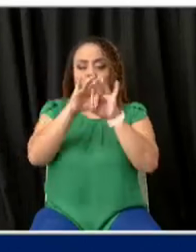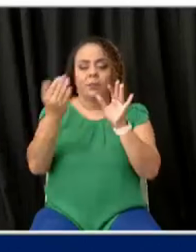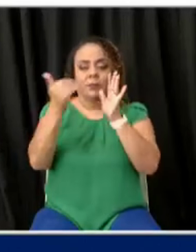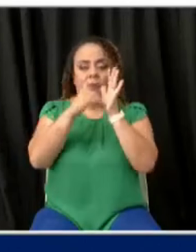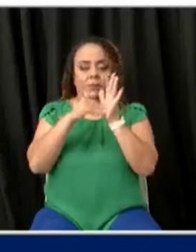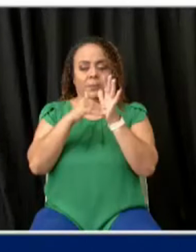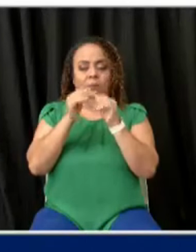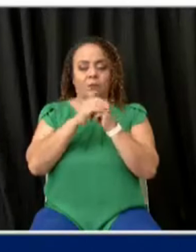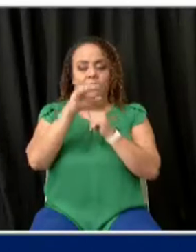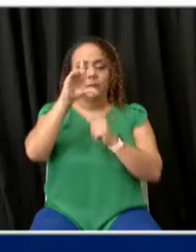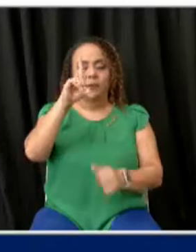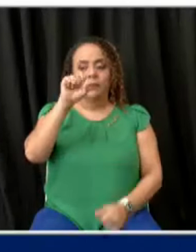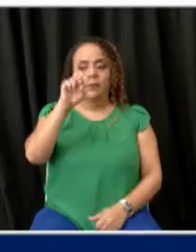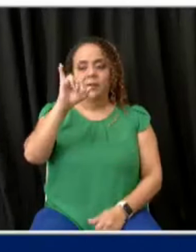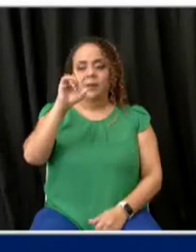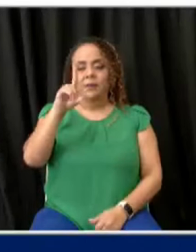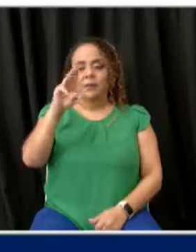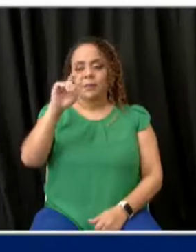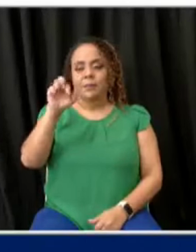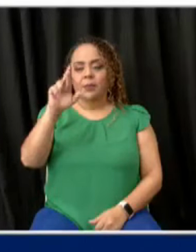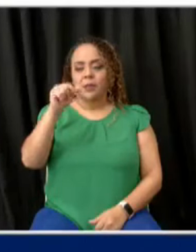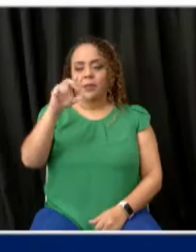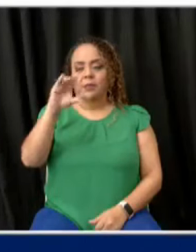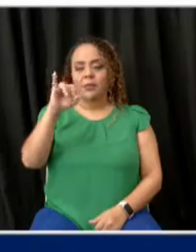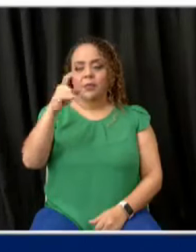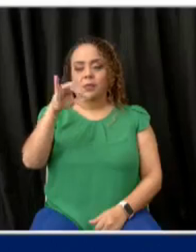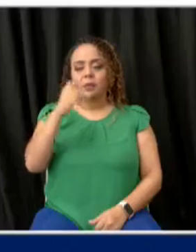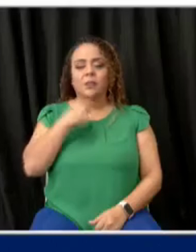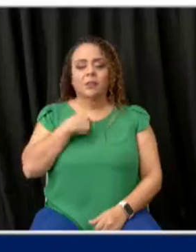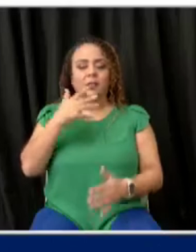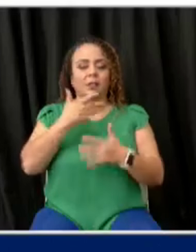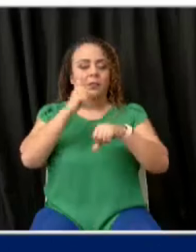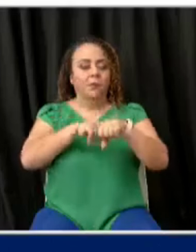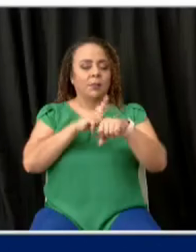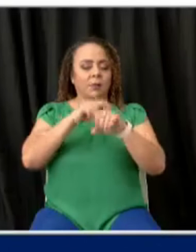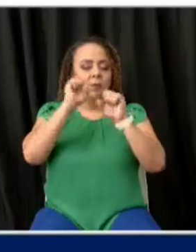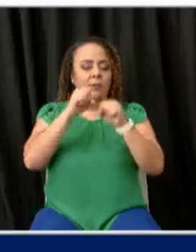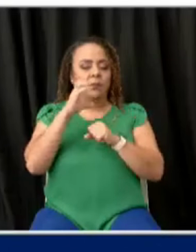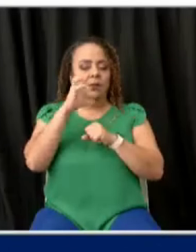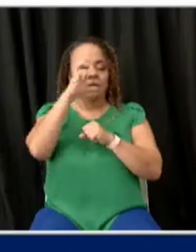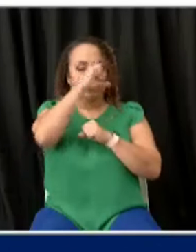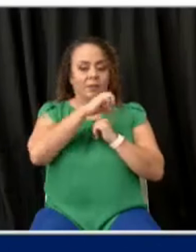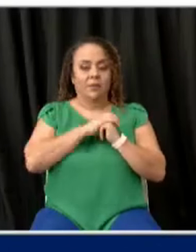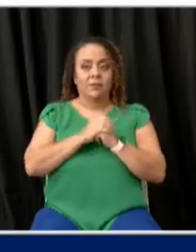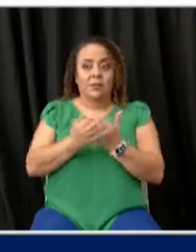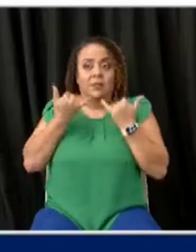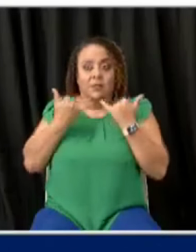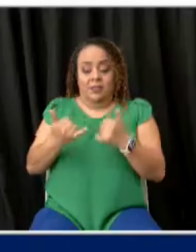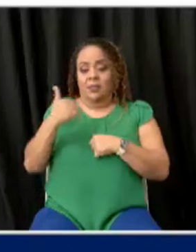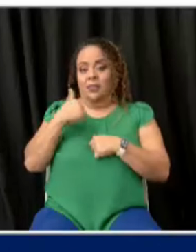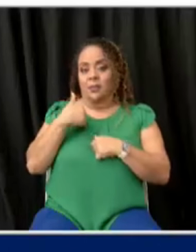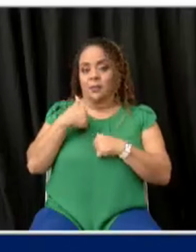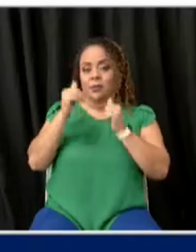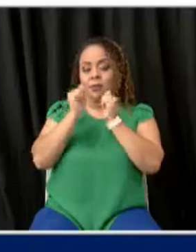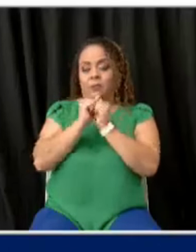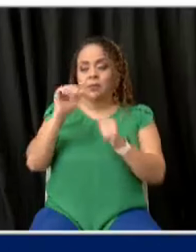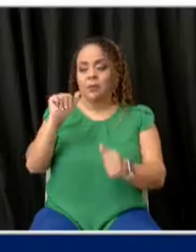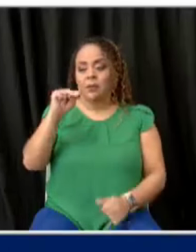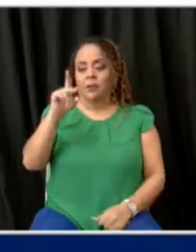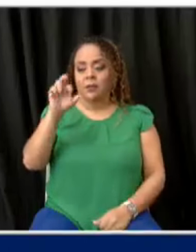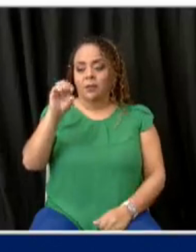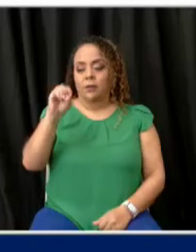retomarla. David Maraciegos nos dice, ¿en qué momento podemos detectar si ya contamos con